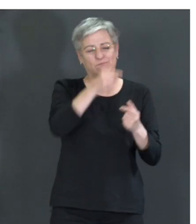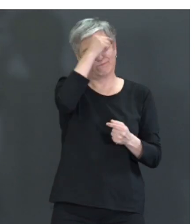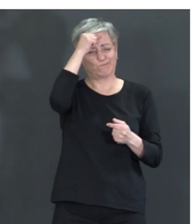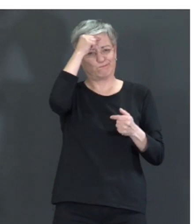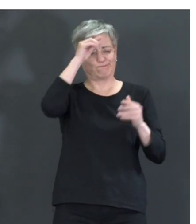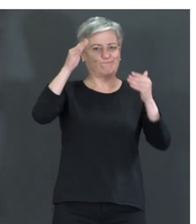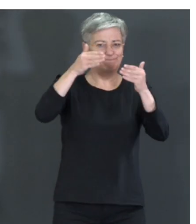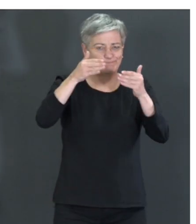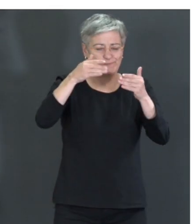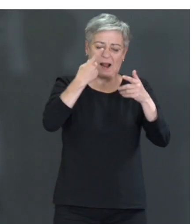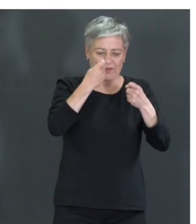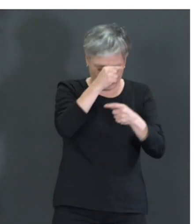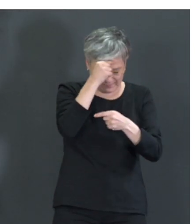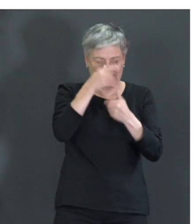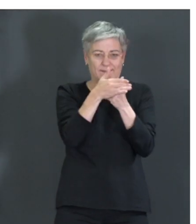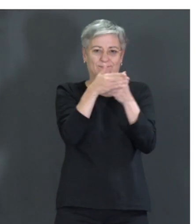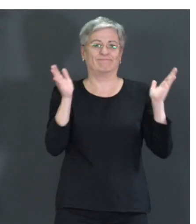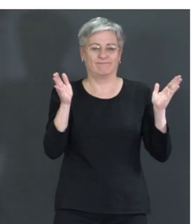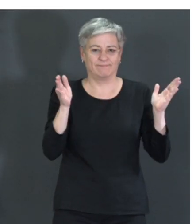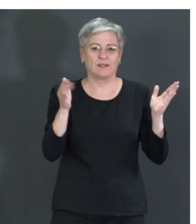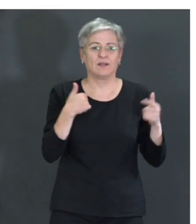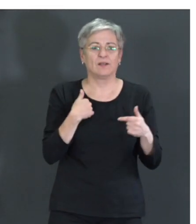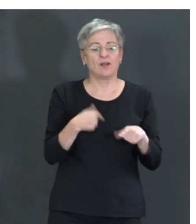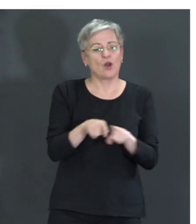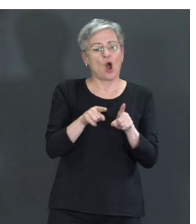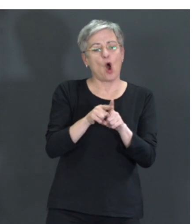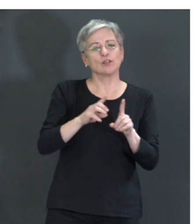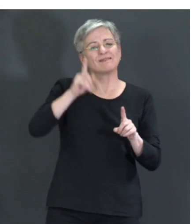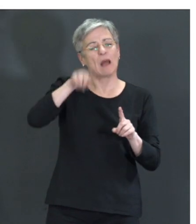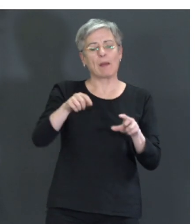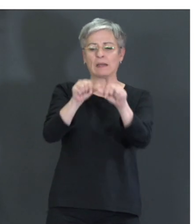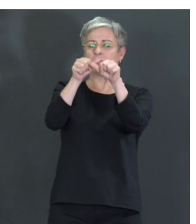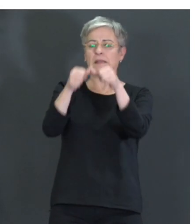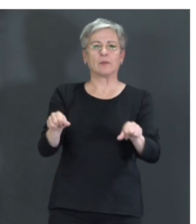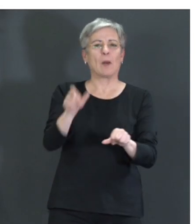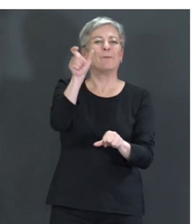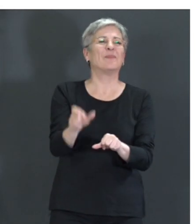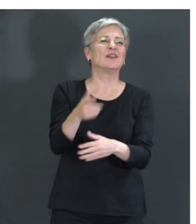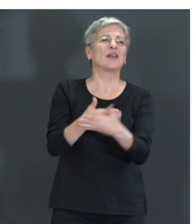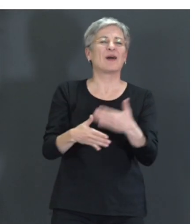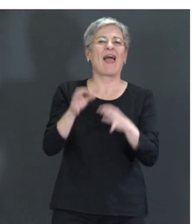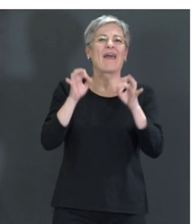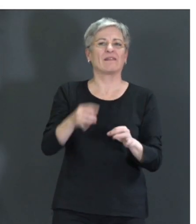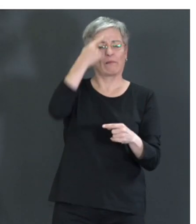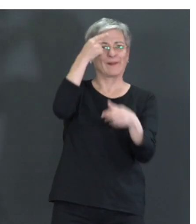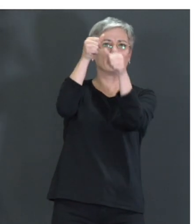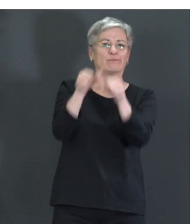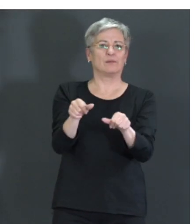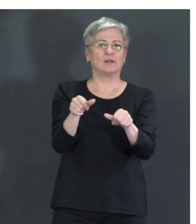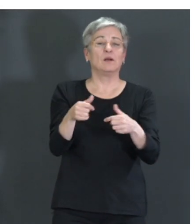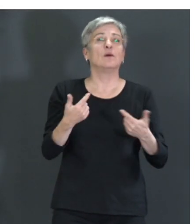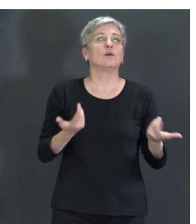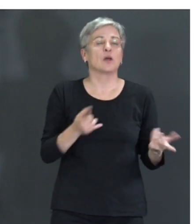decir, o tenemos una idea muy estereotipada de lo que es una persona con discapacidad, ¿no? Y de que